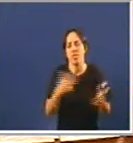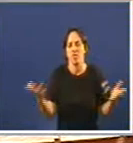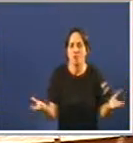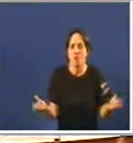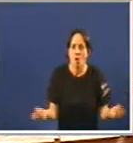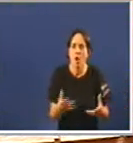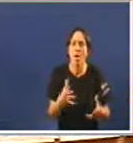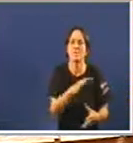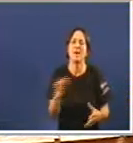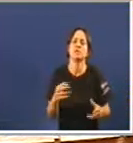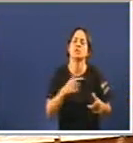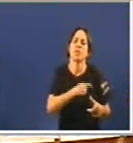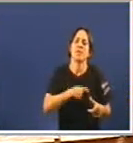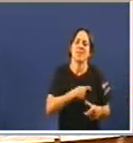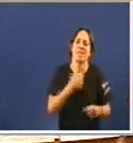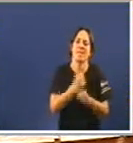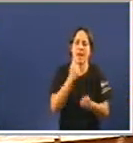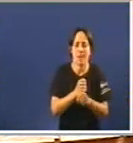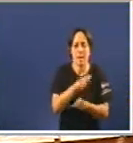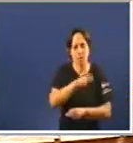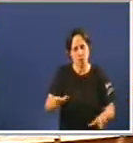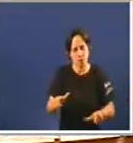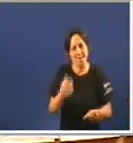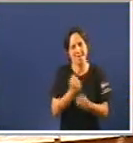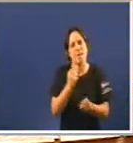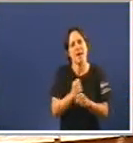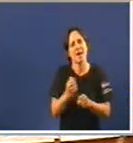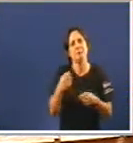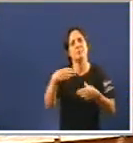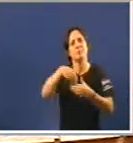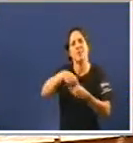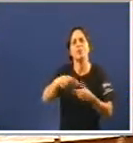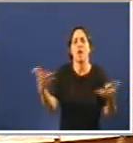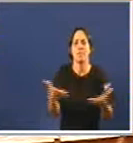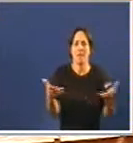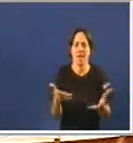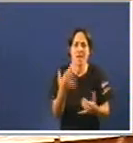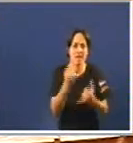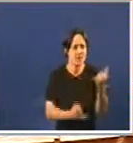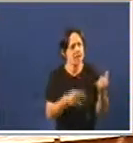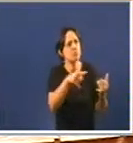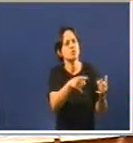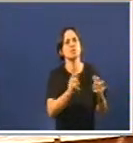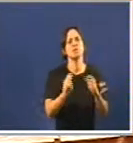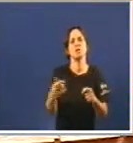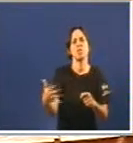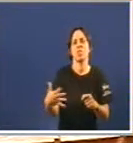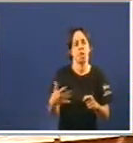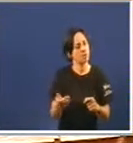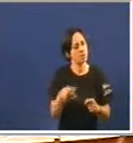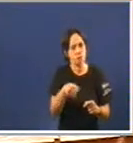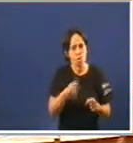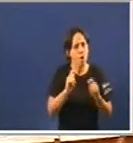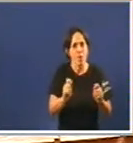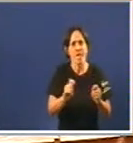o traballo dos traballadores e traballadoras das emerxencias do noso país non van facer desaparecer o problema. No